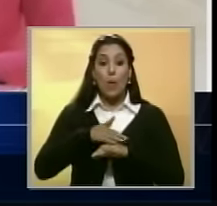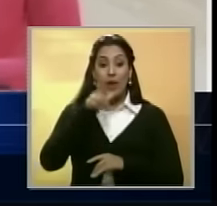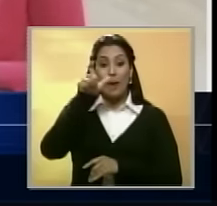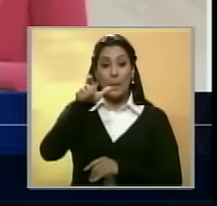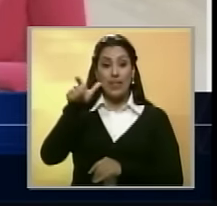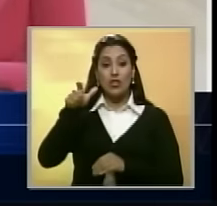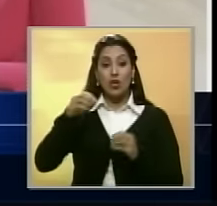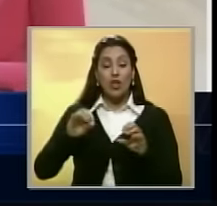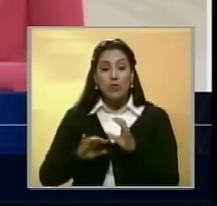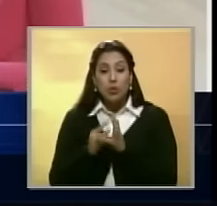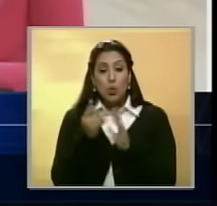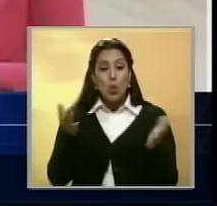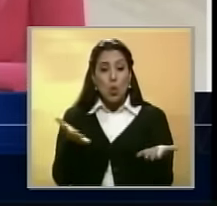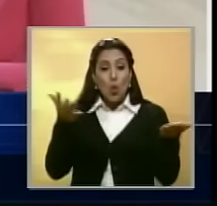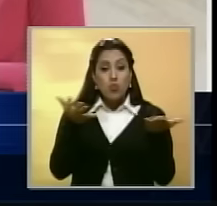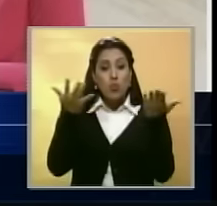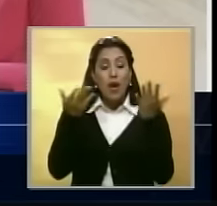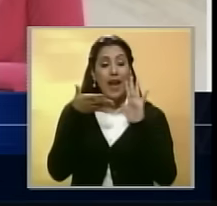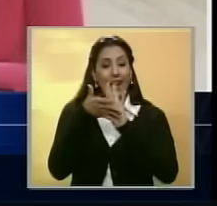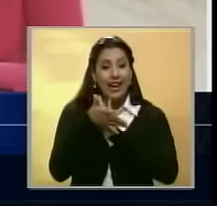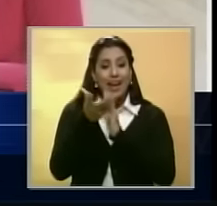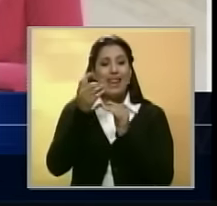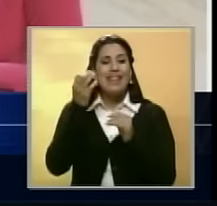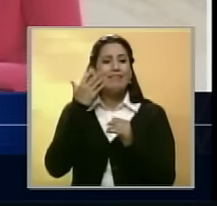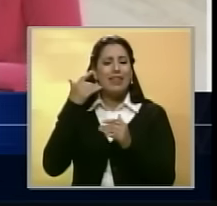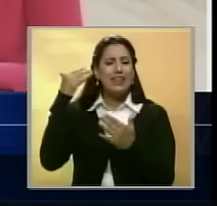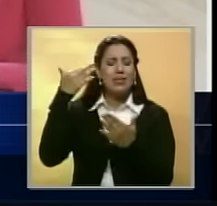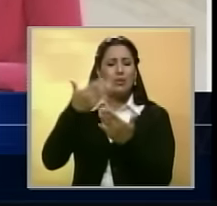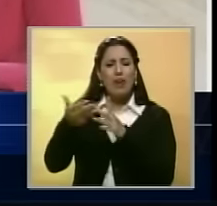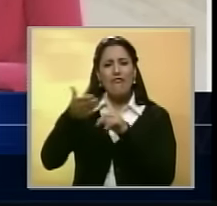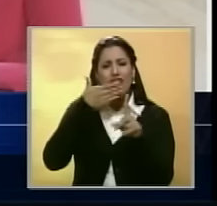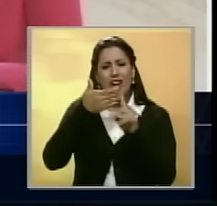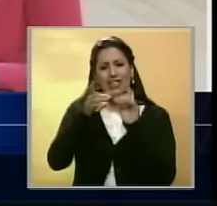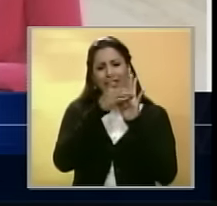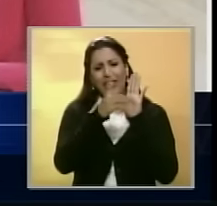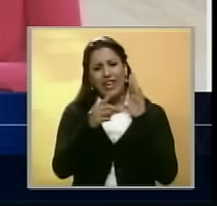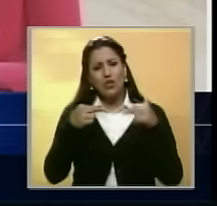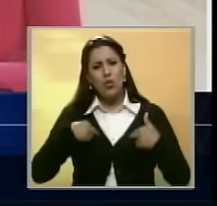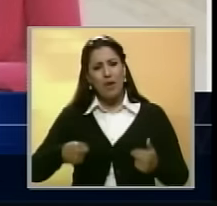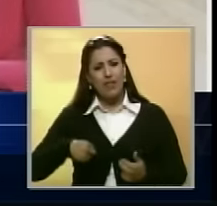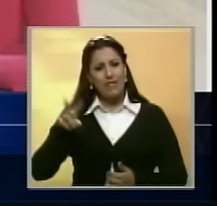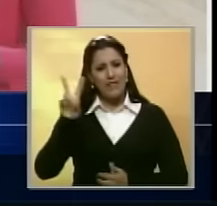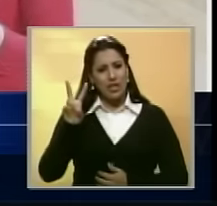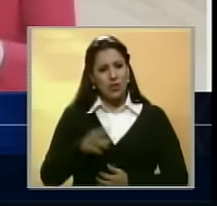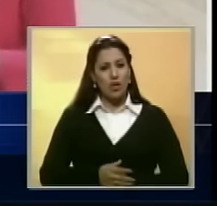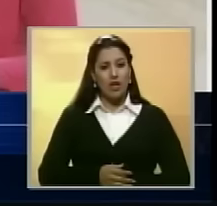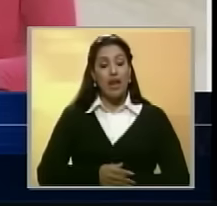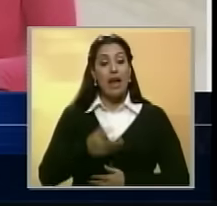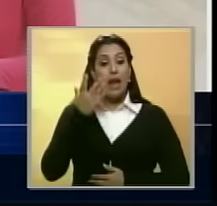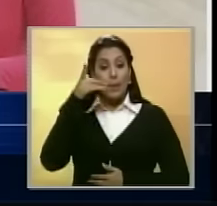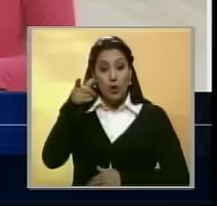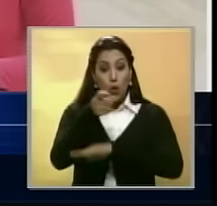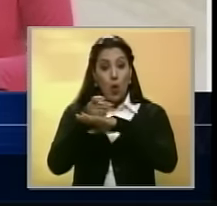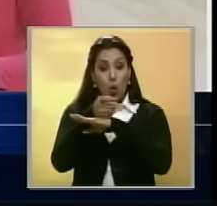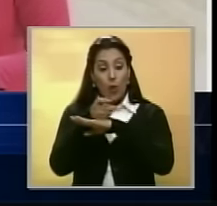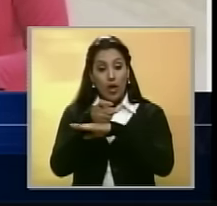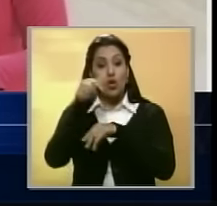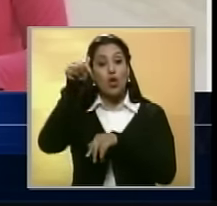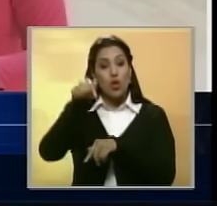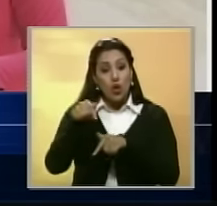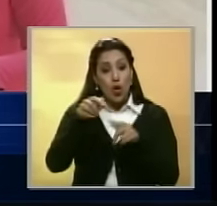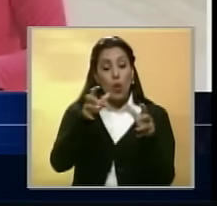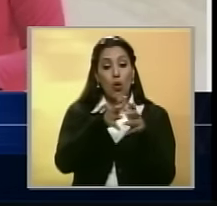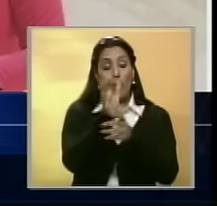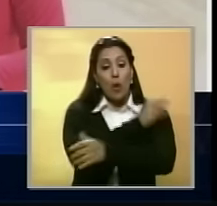ellos cultivaron un expediente terrible de violación de los derechos humanos en Venezuela, siendo gobierno y hoy